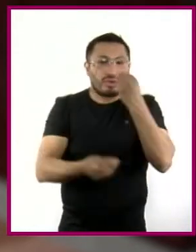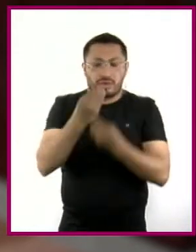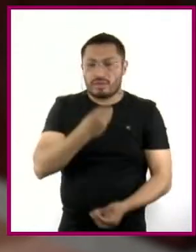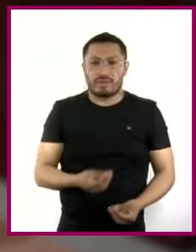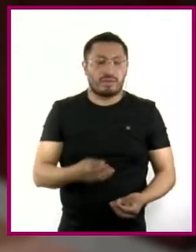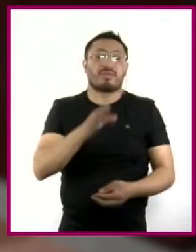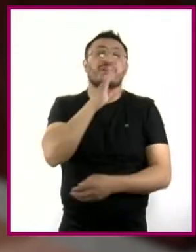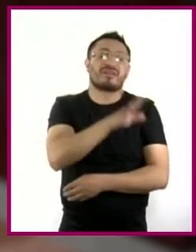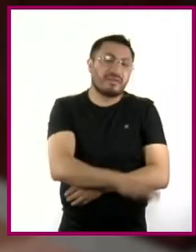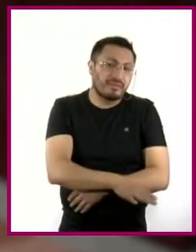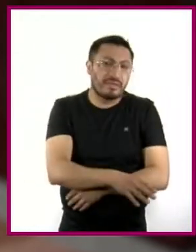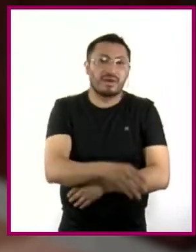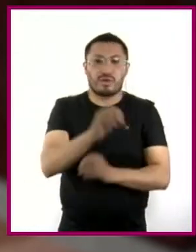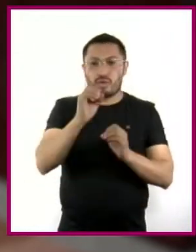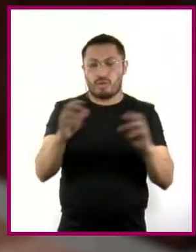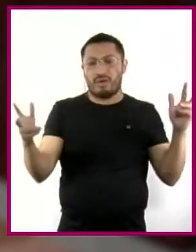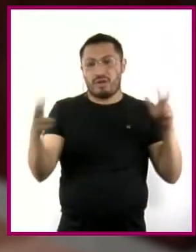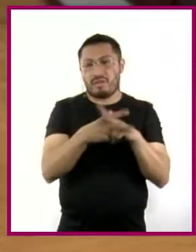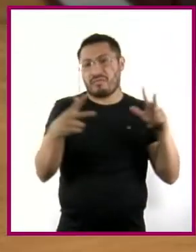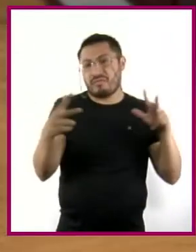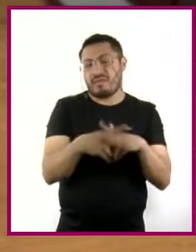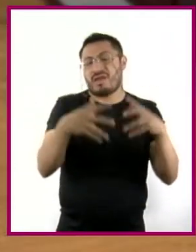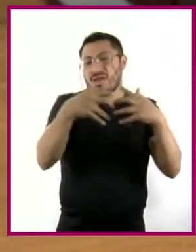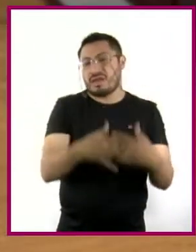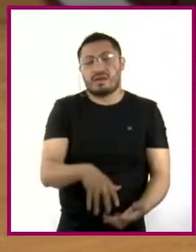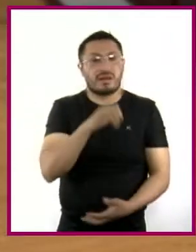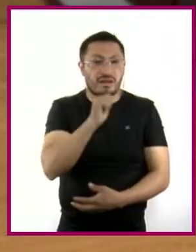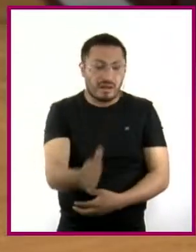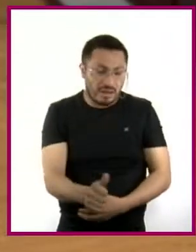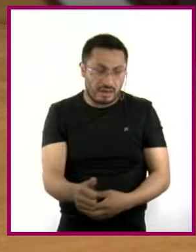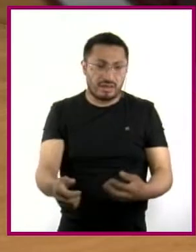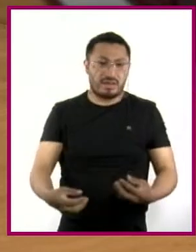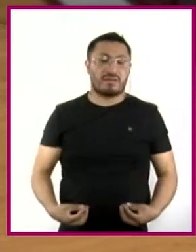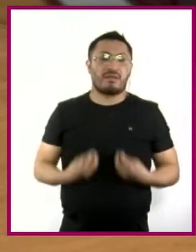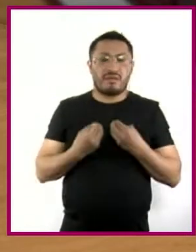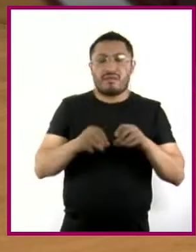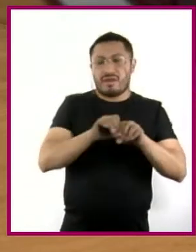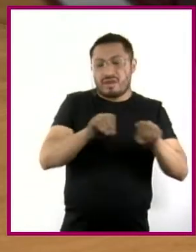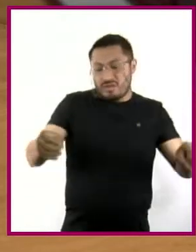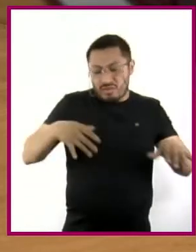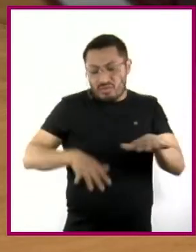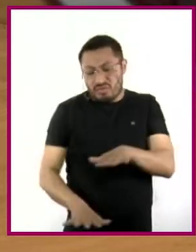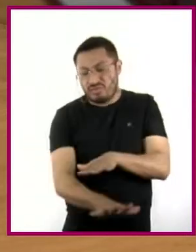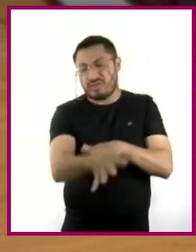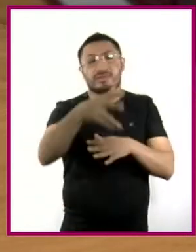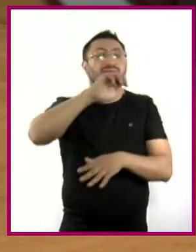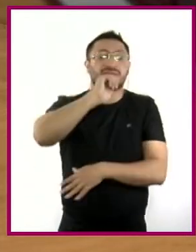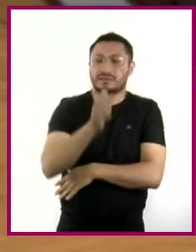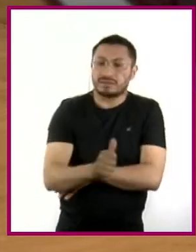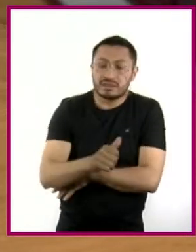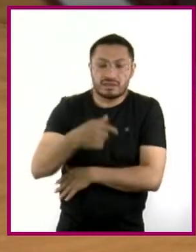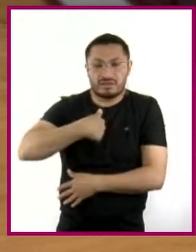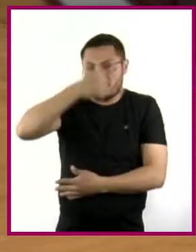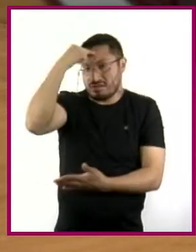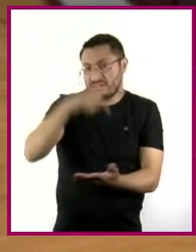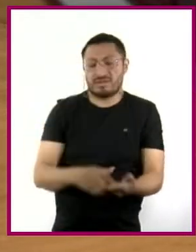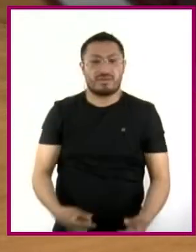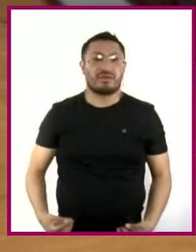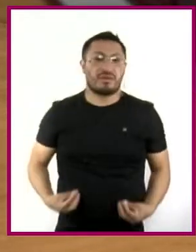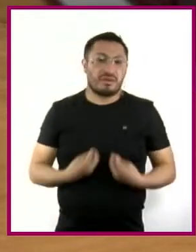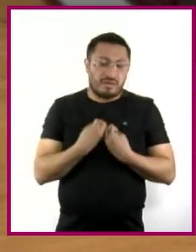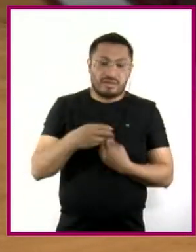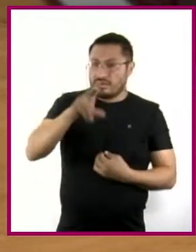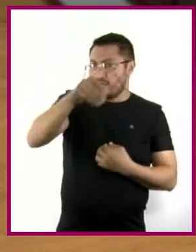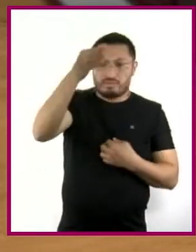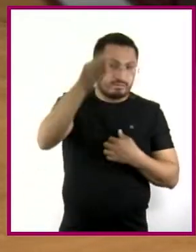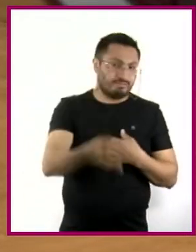desabrido, ni tienen que pelear con las máquinas, ni tienen que vivir en las tuberías viejas. A mí me parece que esa vida es lo que no es